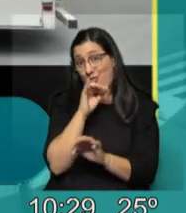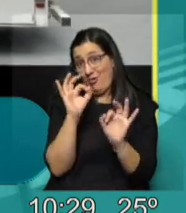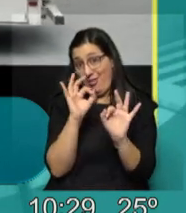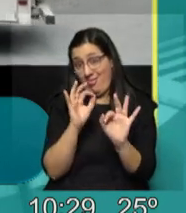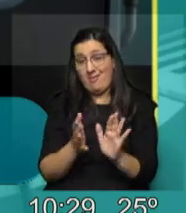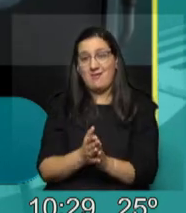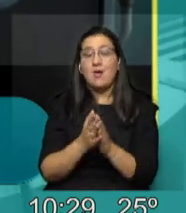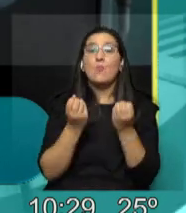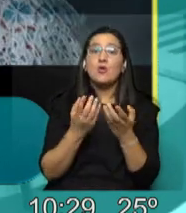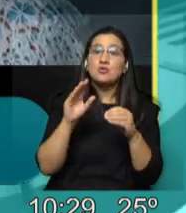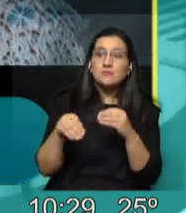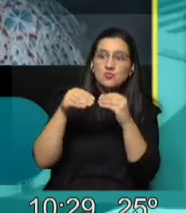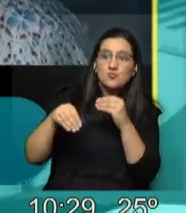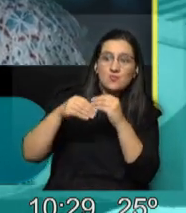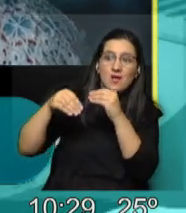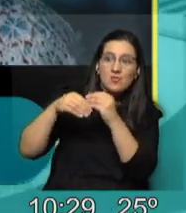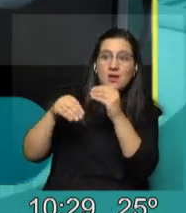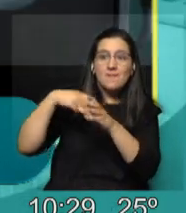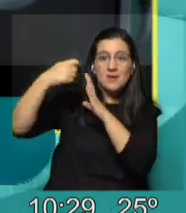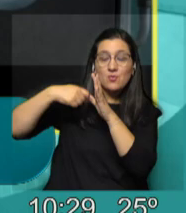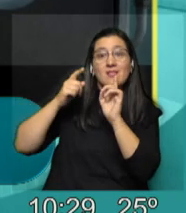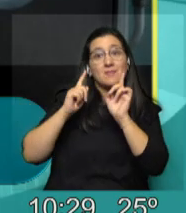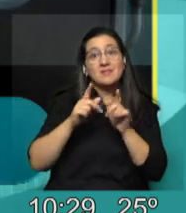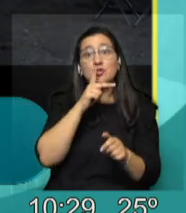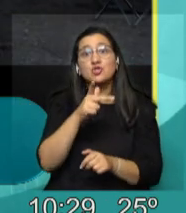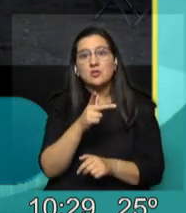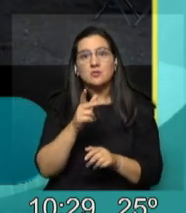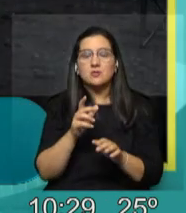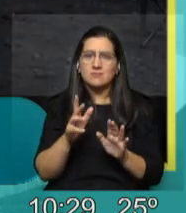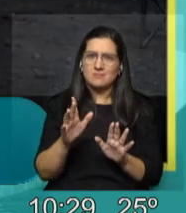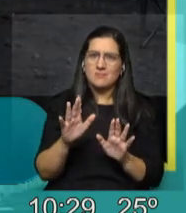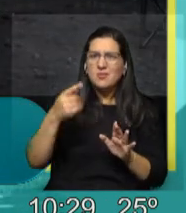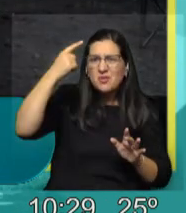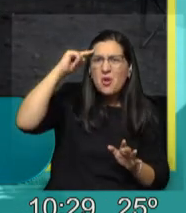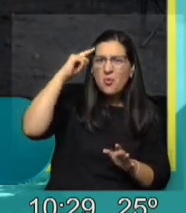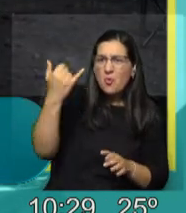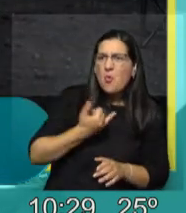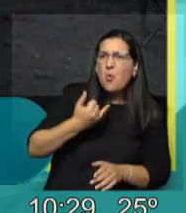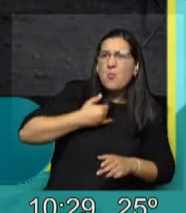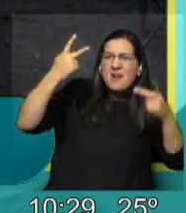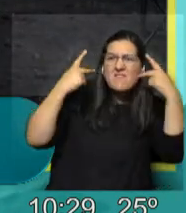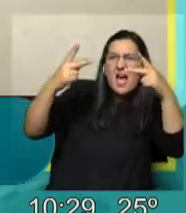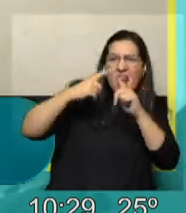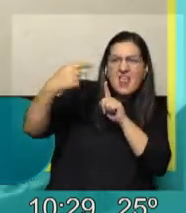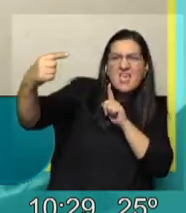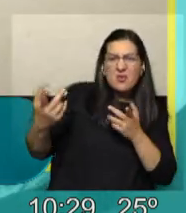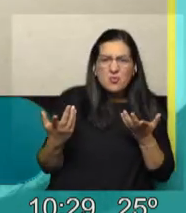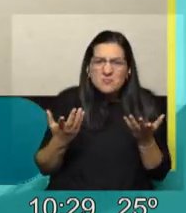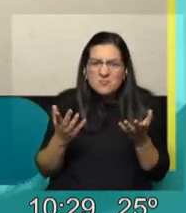Todo eso va sumando a la película. Bueno, están los hijos también que dicen, che, están locos ustedes, ¿cómo se van a ir tan lejos